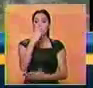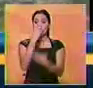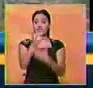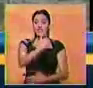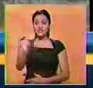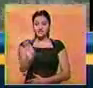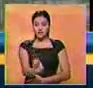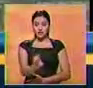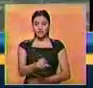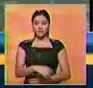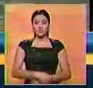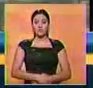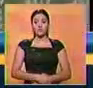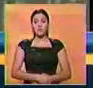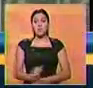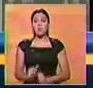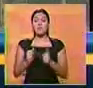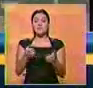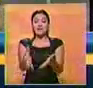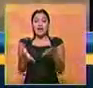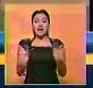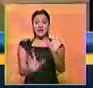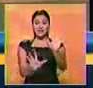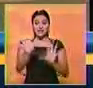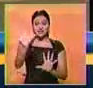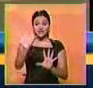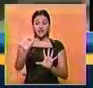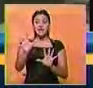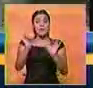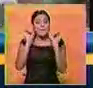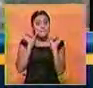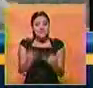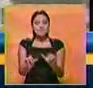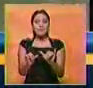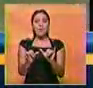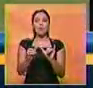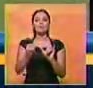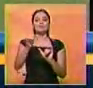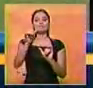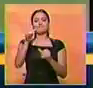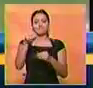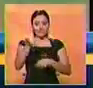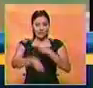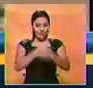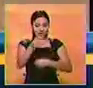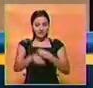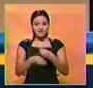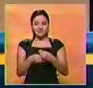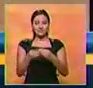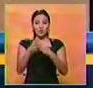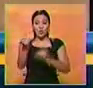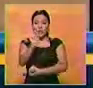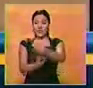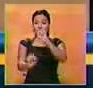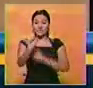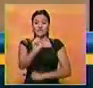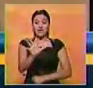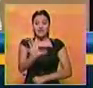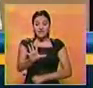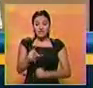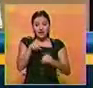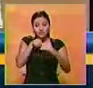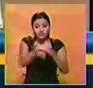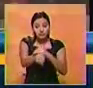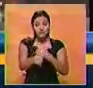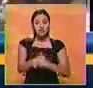Chicago. El tobareño salió con todo buscando su victoria 15 de la campaña y así lo hizo. Además de su gran labor monticular, aportó en la ofensiva. En la quinta entrada anotó la carrera